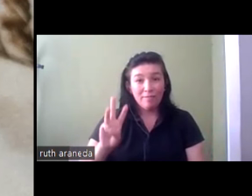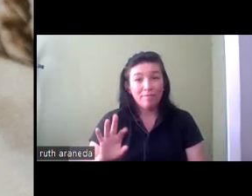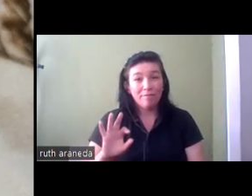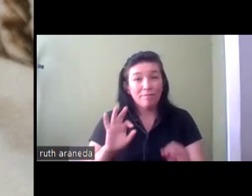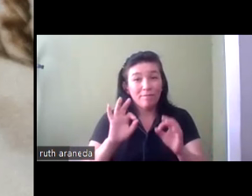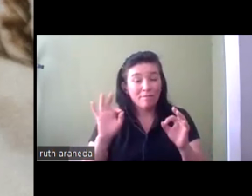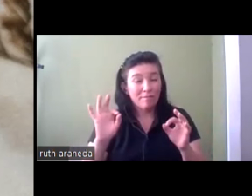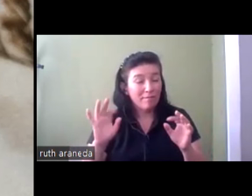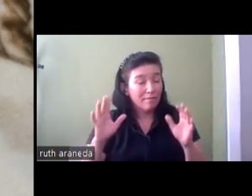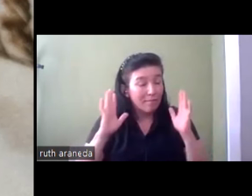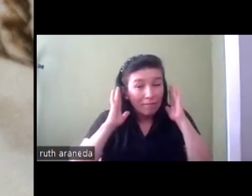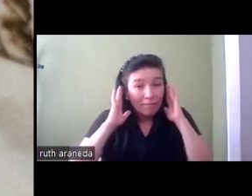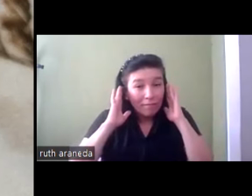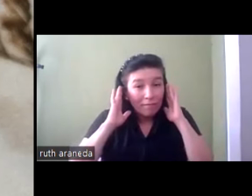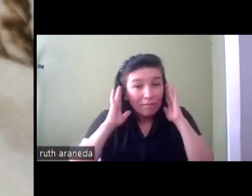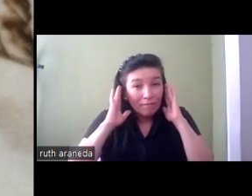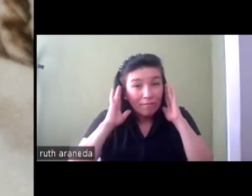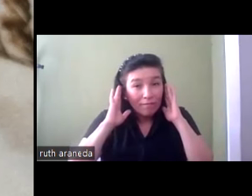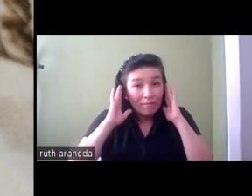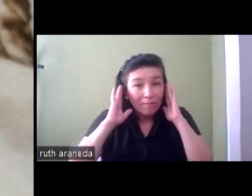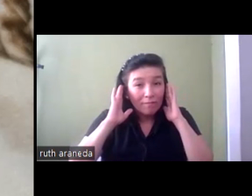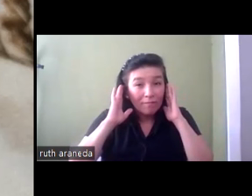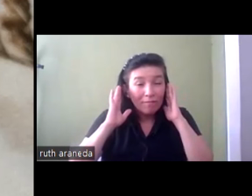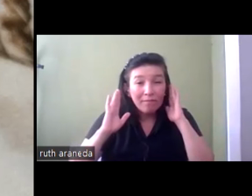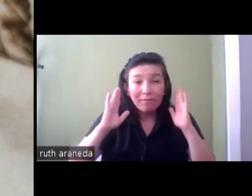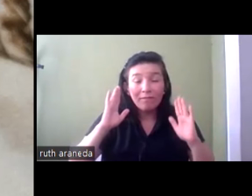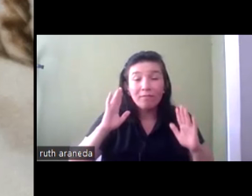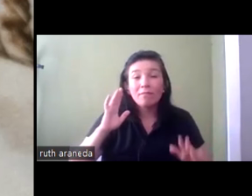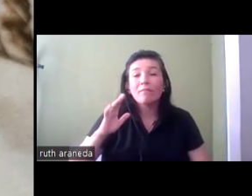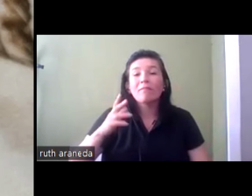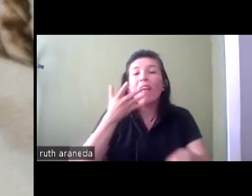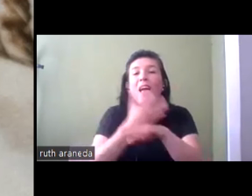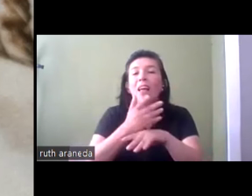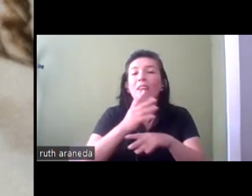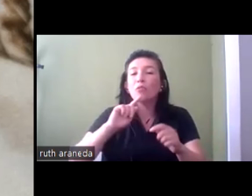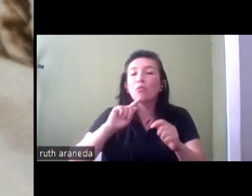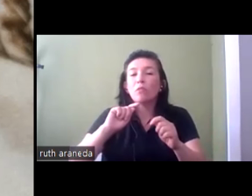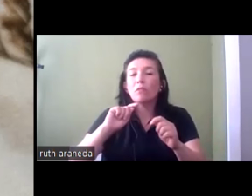estilo cerámico de Guita Inca, donde existen cambios.